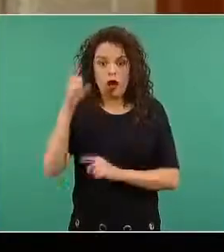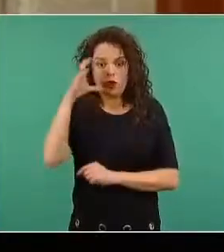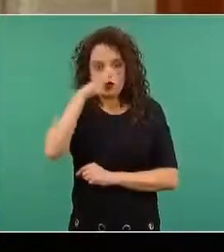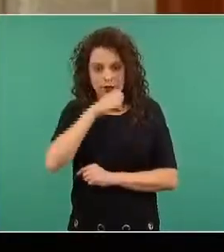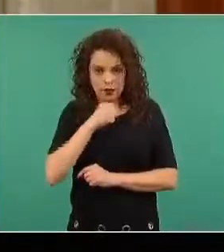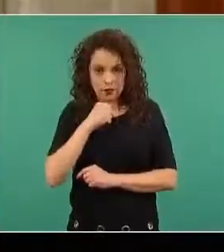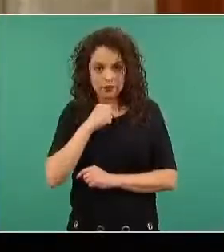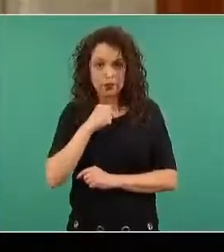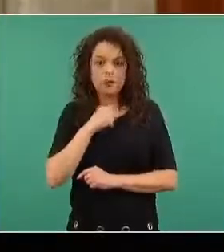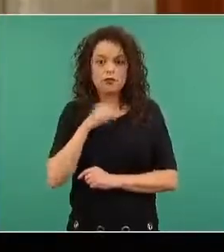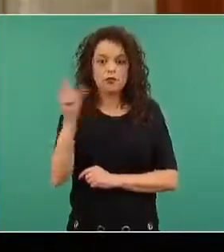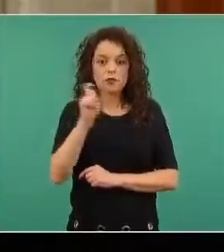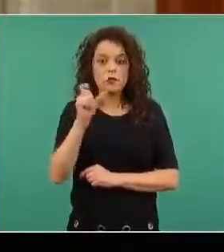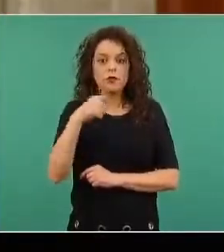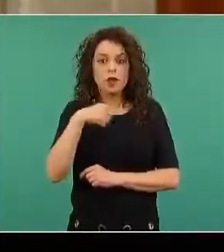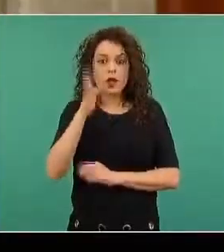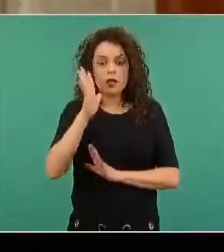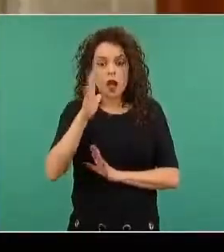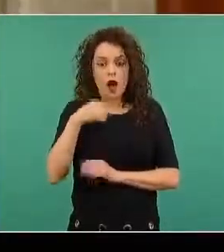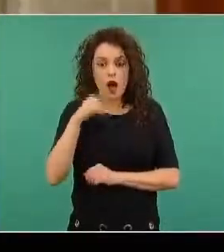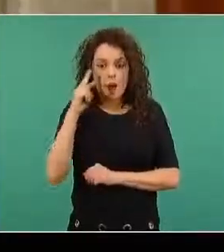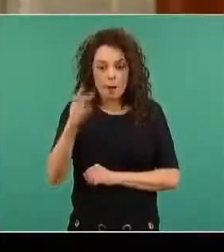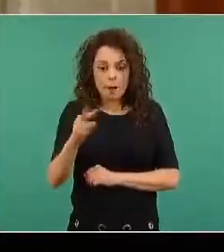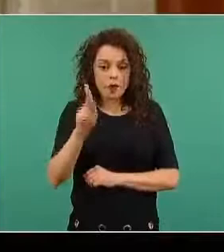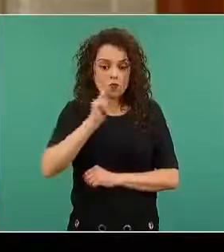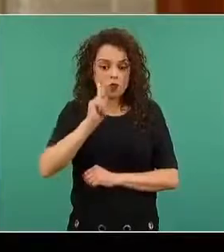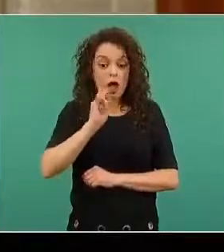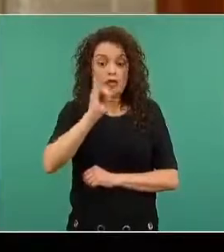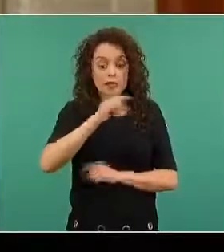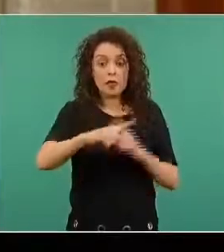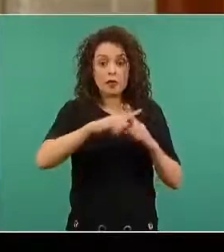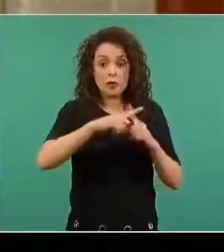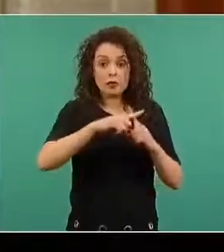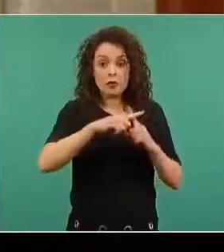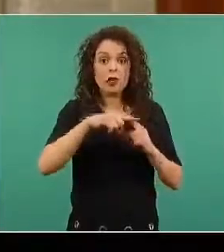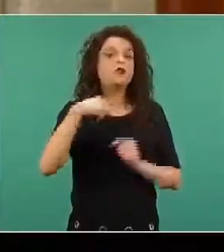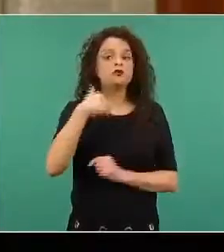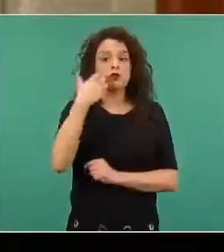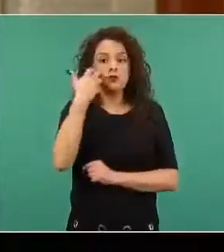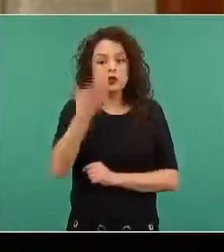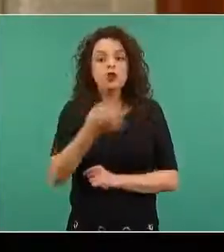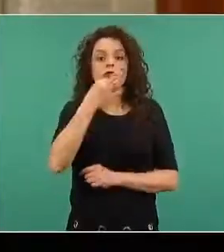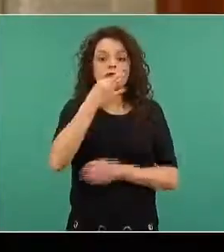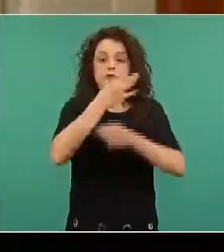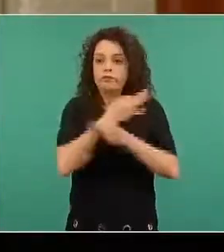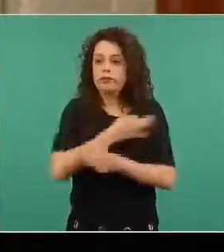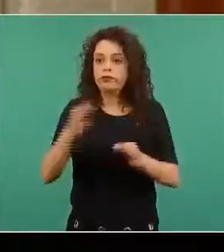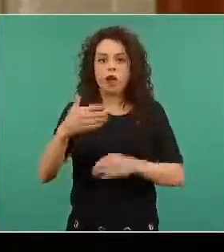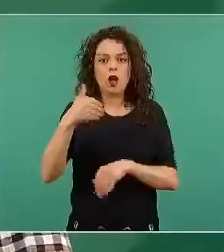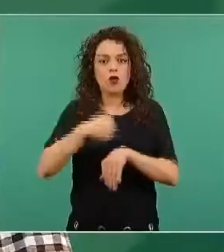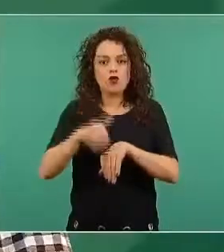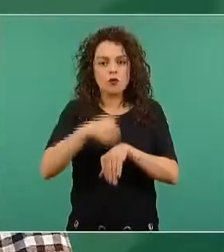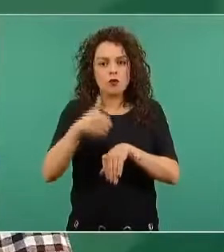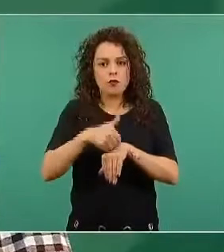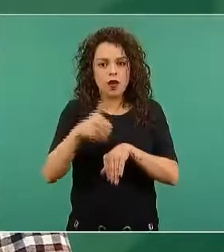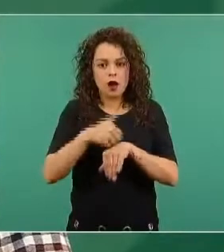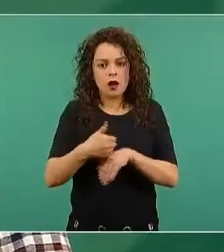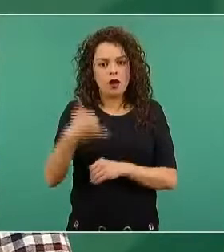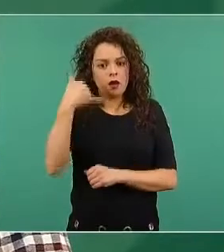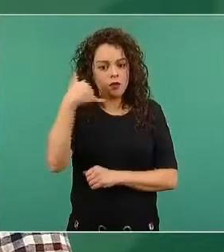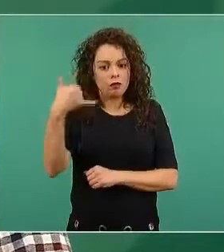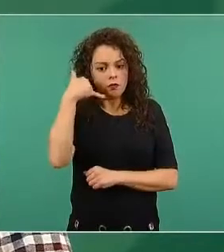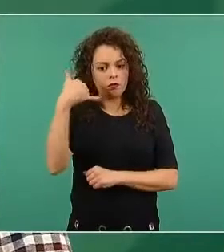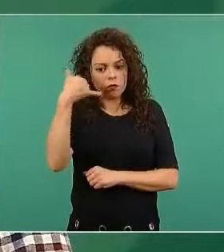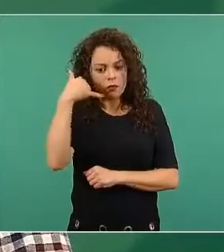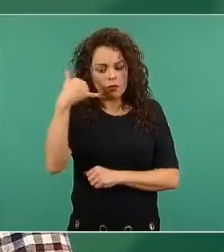entidad, cuando me di positivo, pues traté de marcar, mejor dicho, marqué a todos los números que dan ahí en la publicidad de COVID, esto